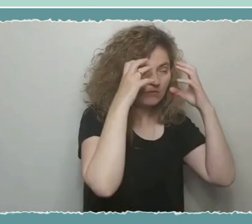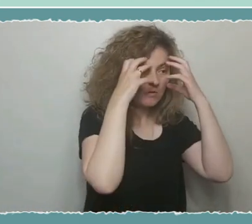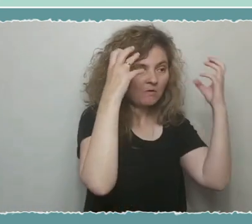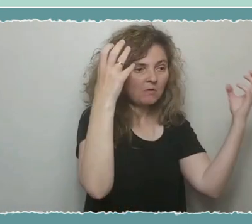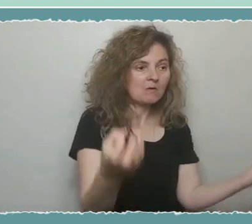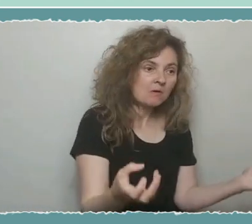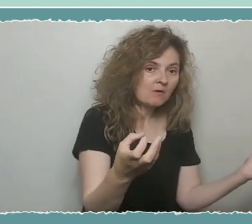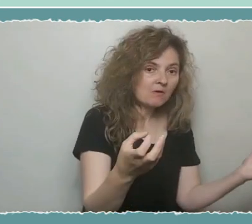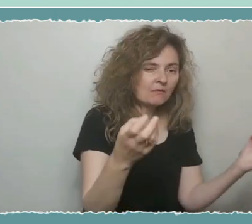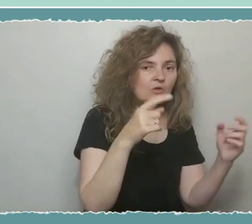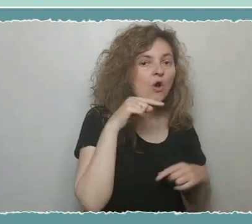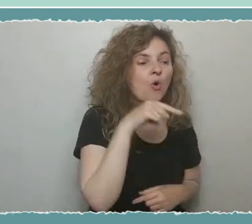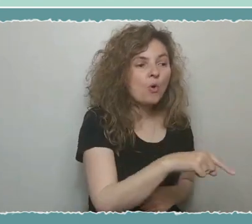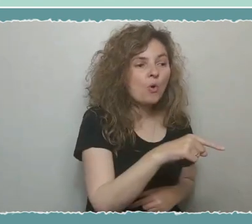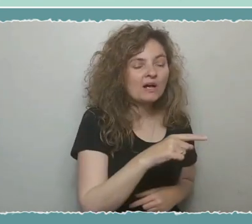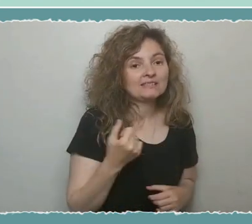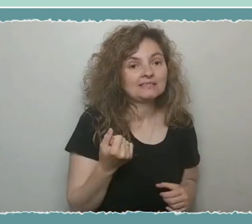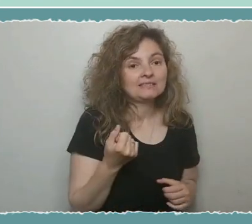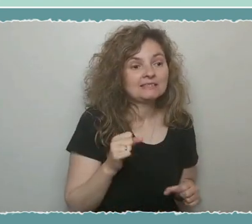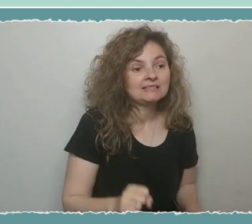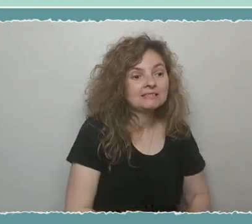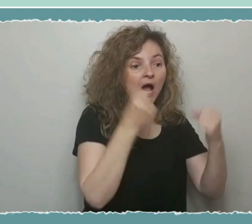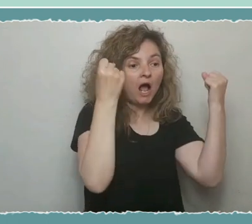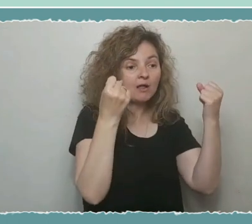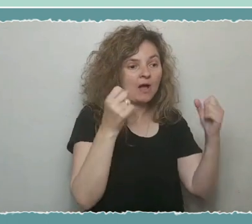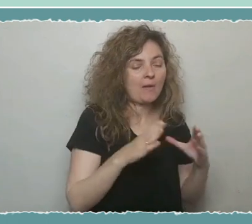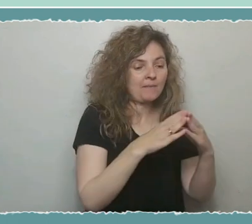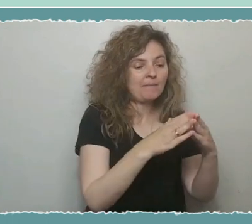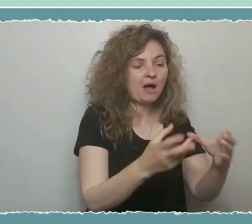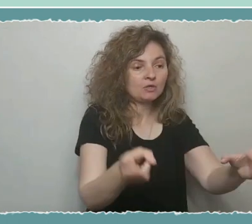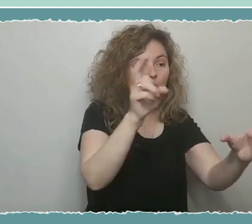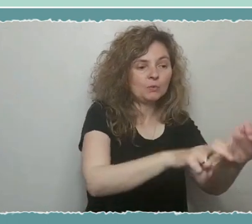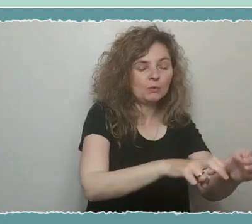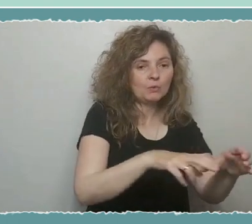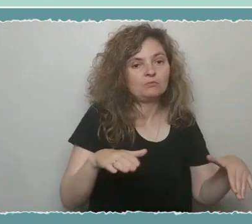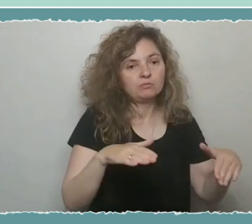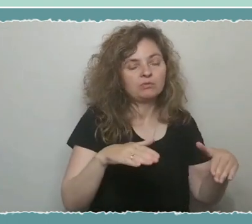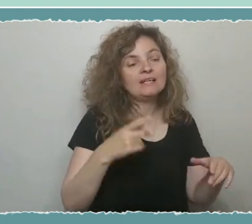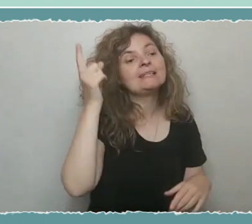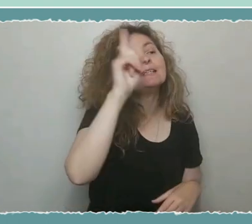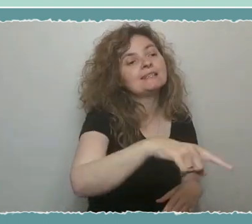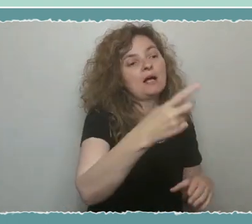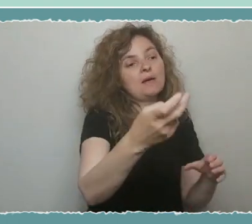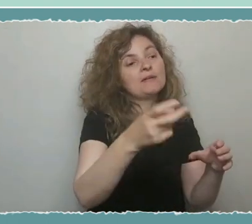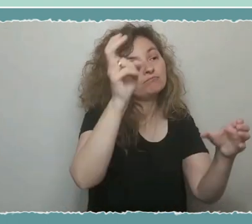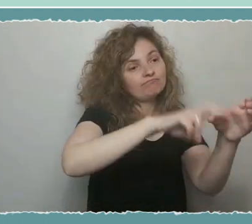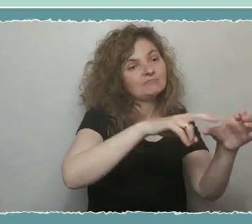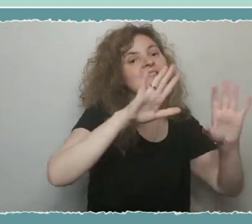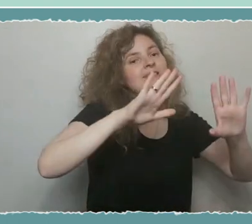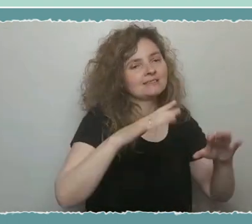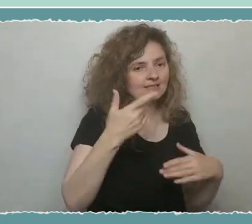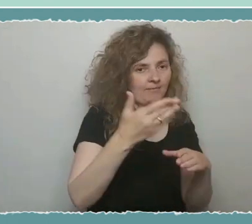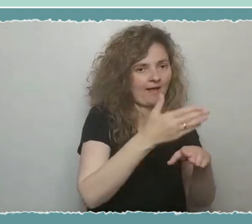aquí. O tiburón O Panchito sube a lancha de salvamento, xa estaba Gregorio, en aquel momento chega un buque do servizo